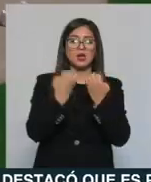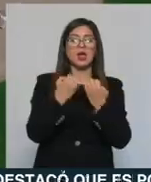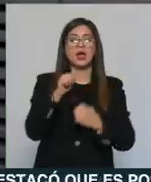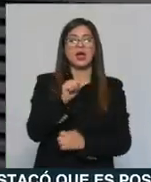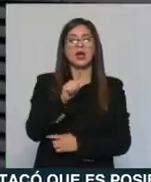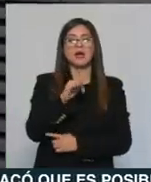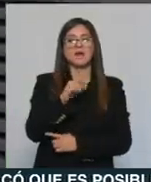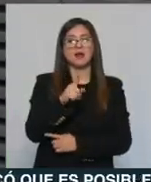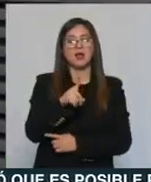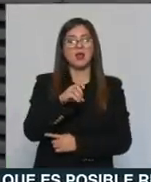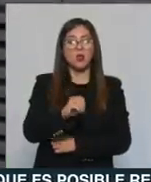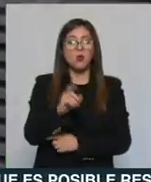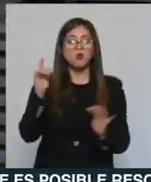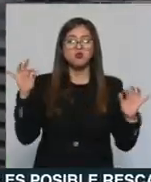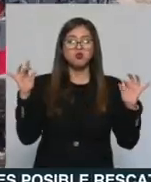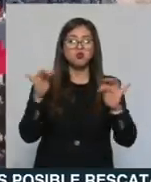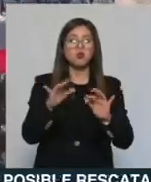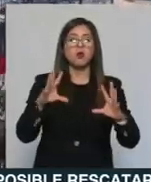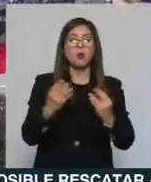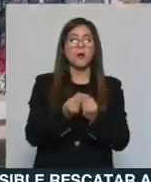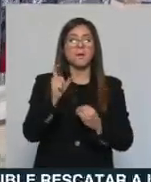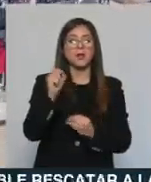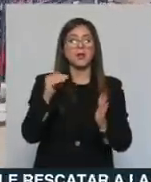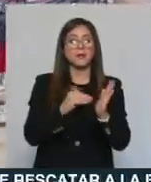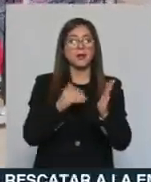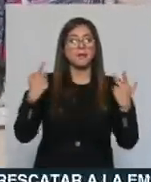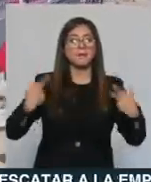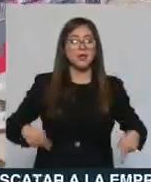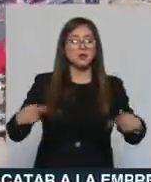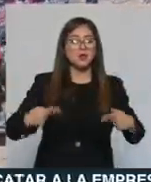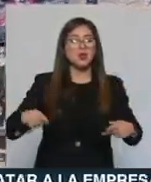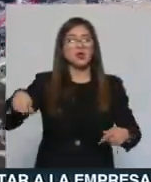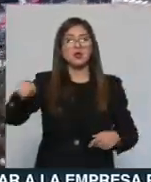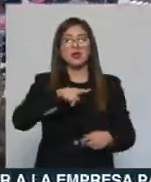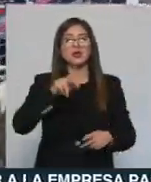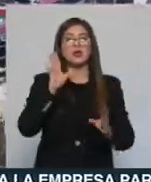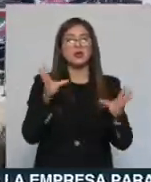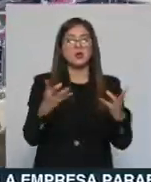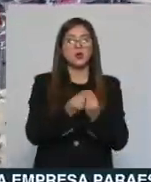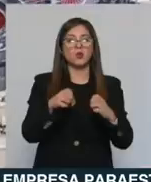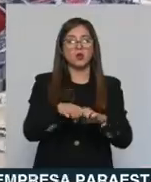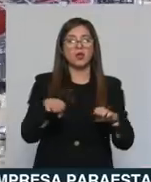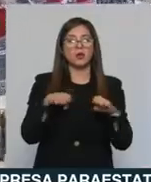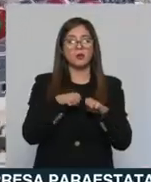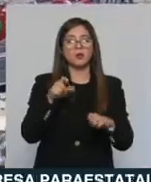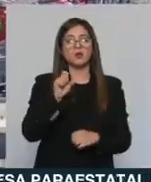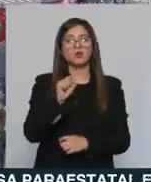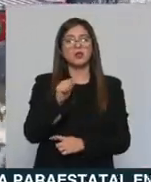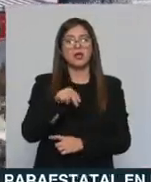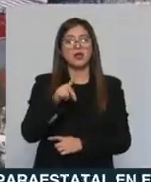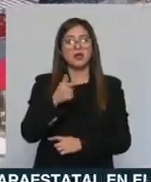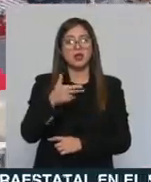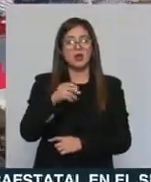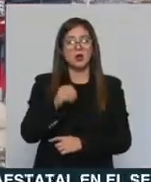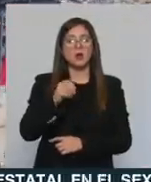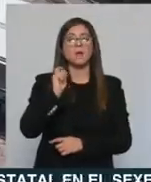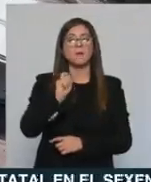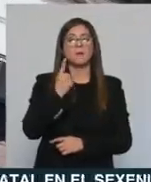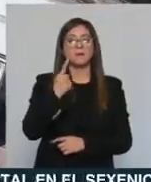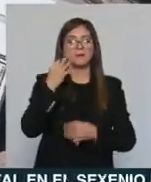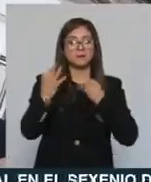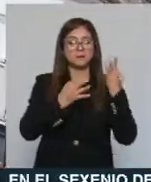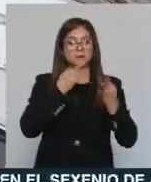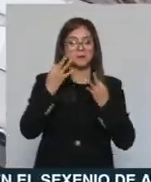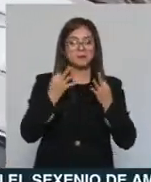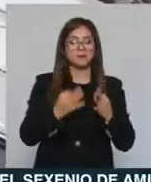Harpe Lu, con capacidad para más de 20,000 aficionados, donde recibirán a los Padres de San Diego. Andrés Brito, 21 Noticias.